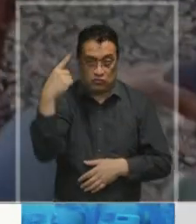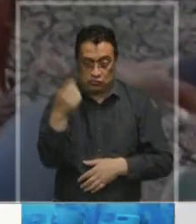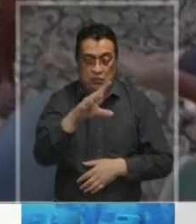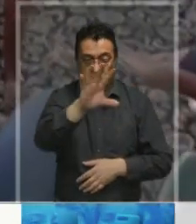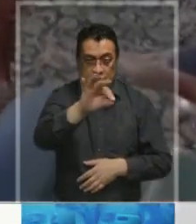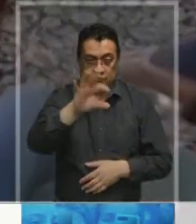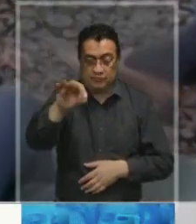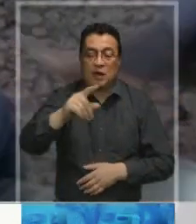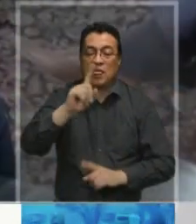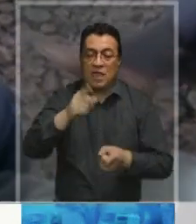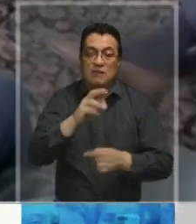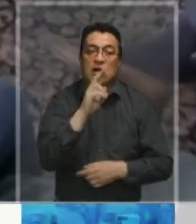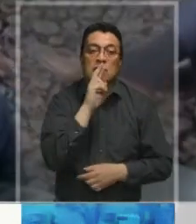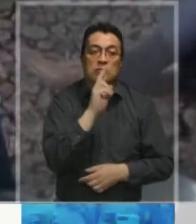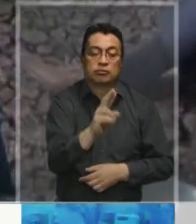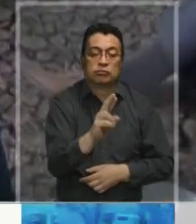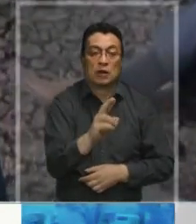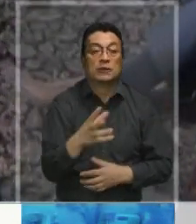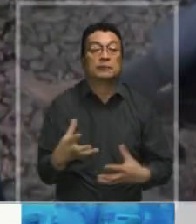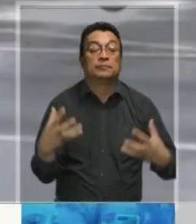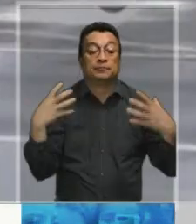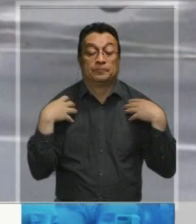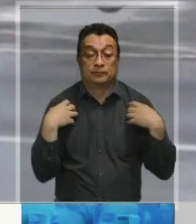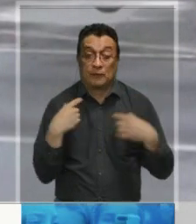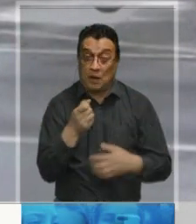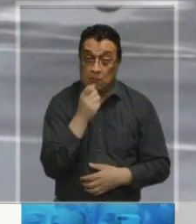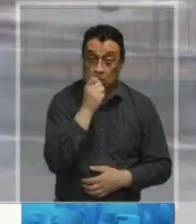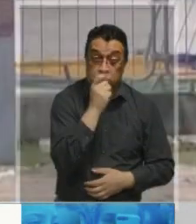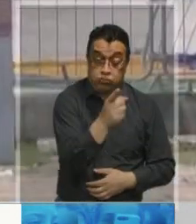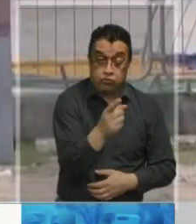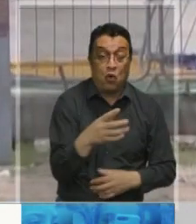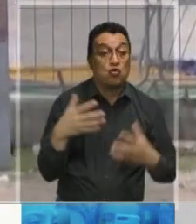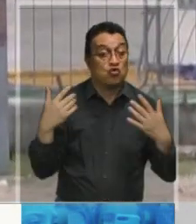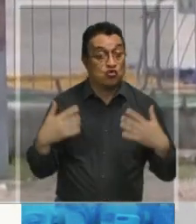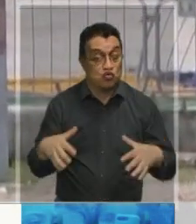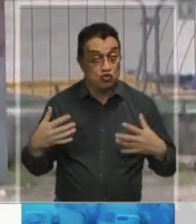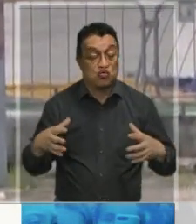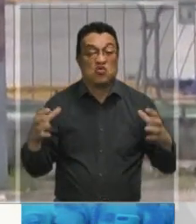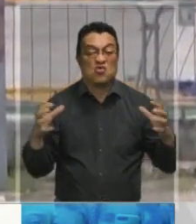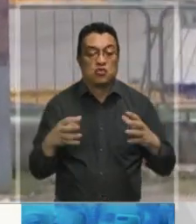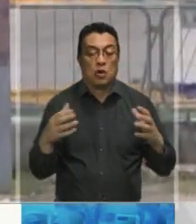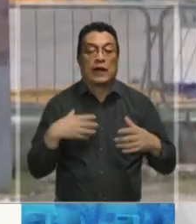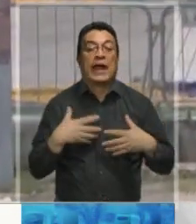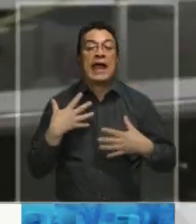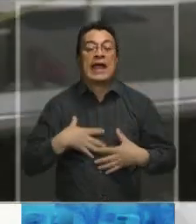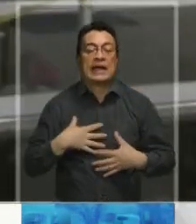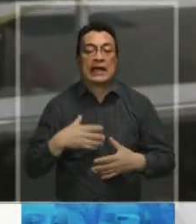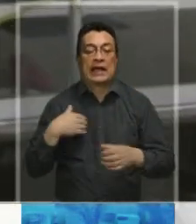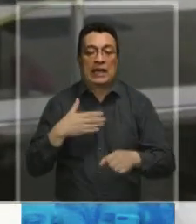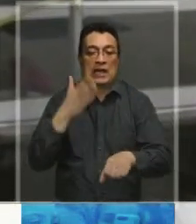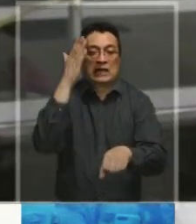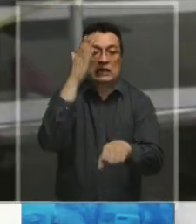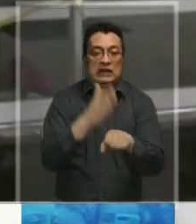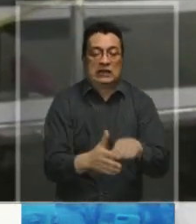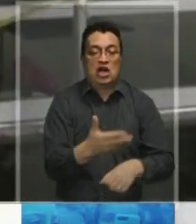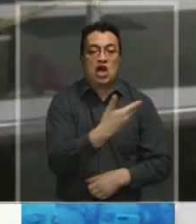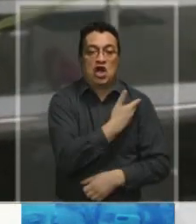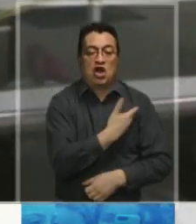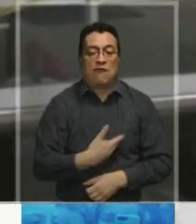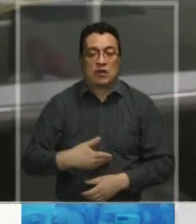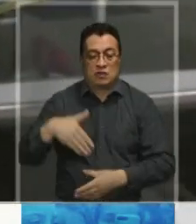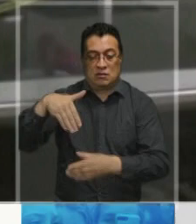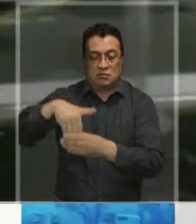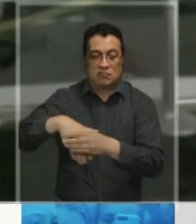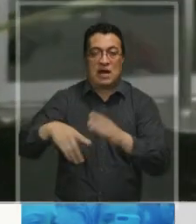responder, y el cargo es bien importante y potente: tentativa de destitución de un gobierno legítimamente